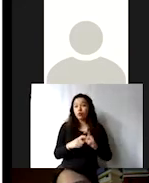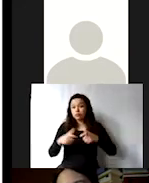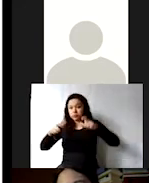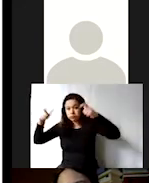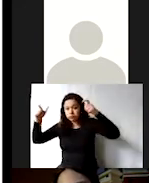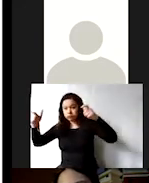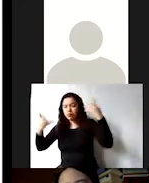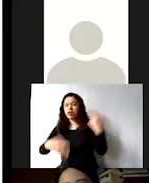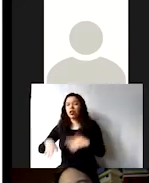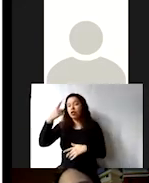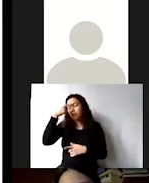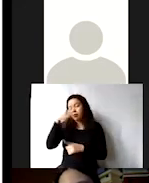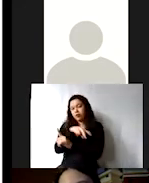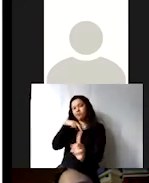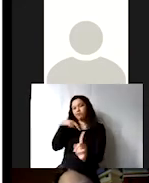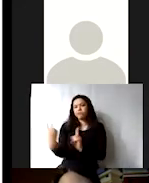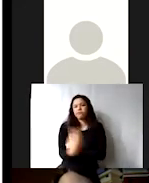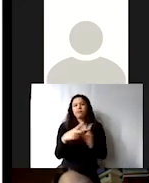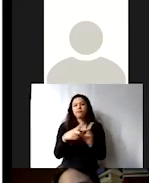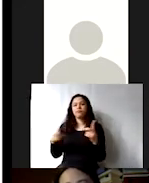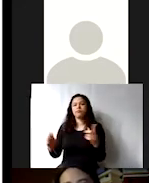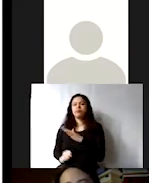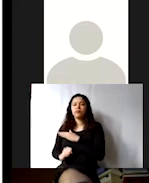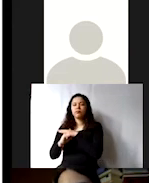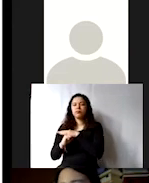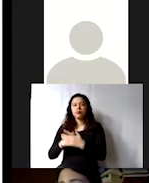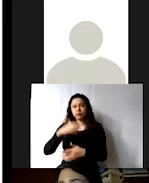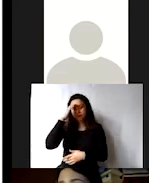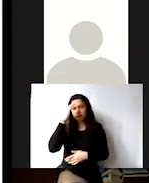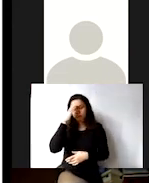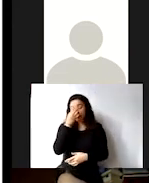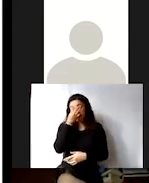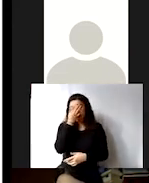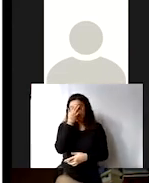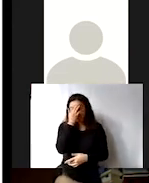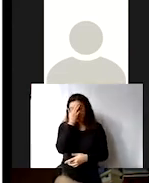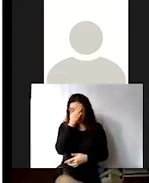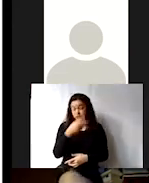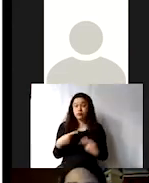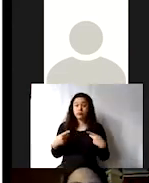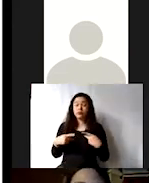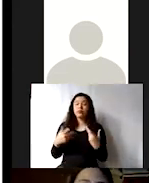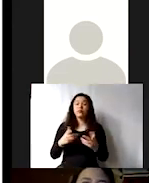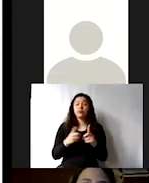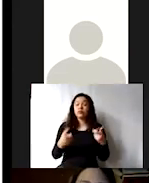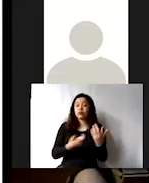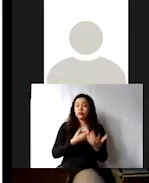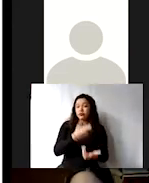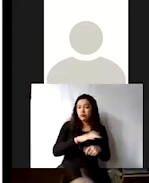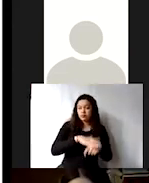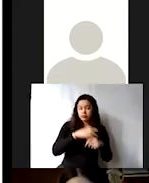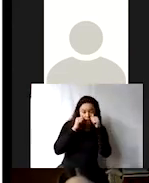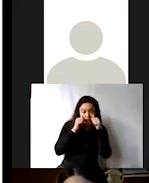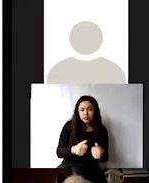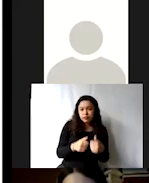pensando en el enfoque del desarrollo sostenible. Hay quien va a trabajar más sobre el desarrollo económico, hay quien va a trabajar más